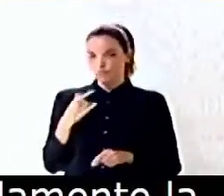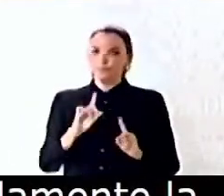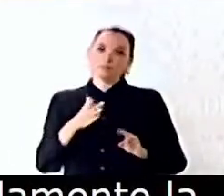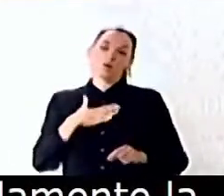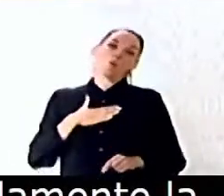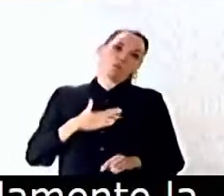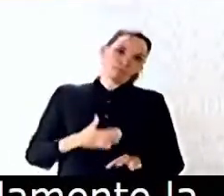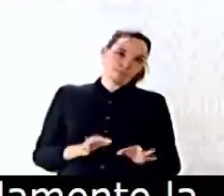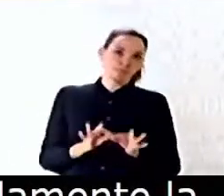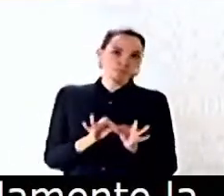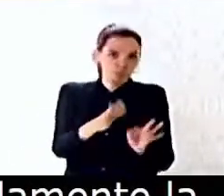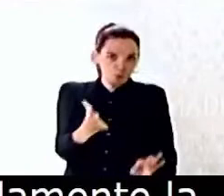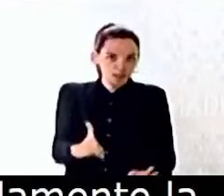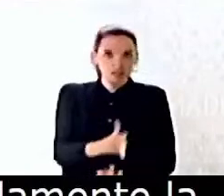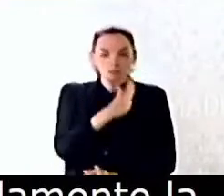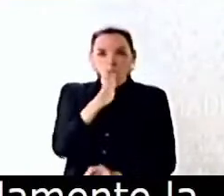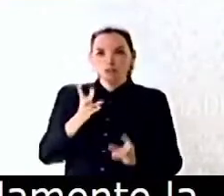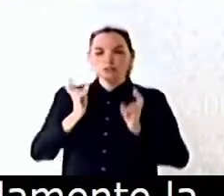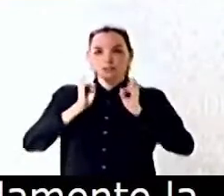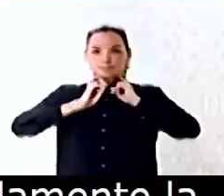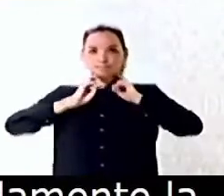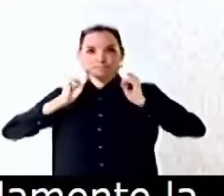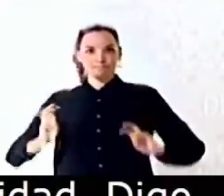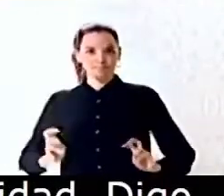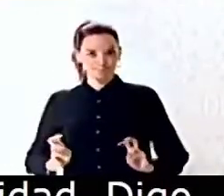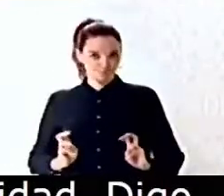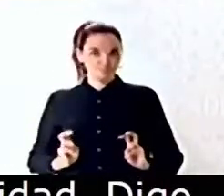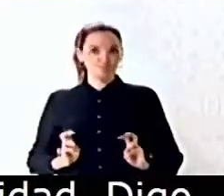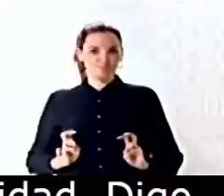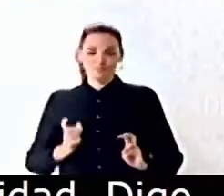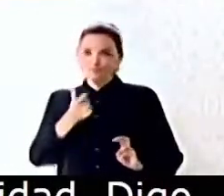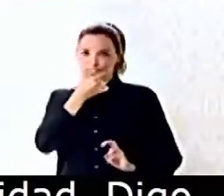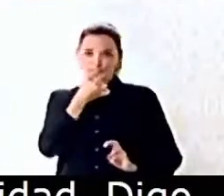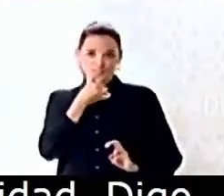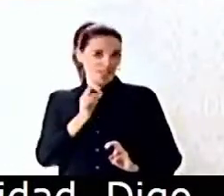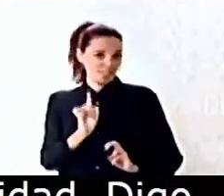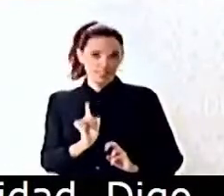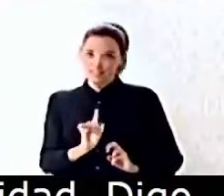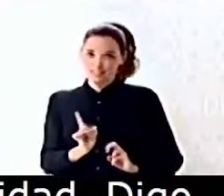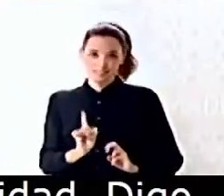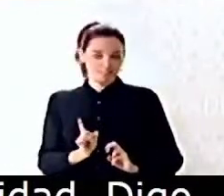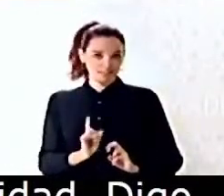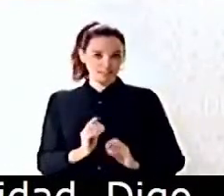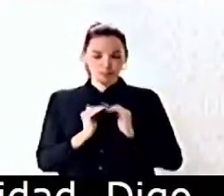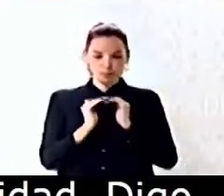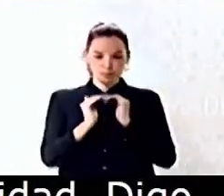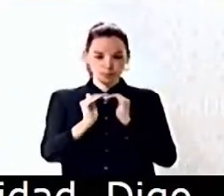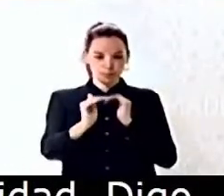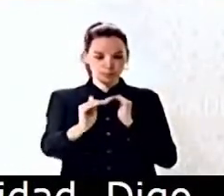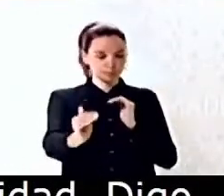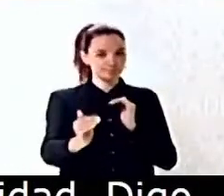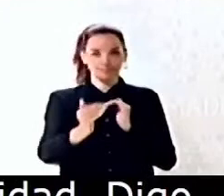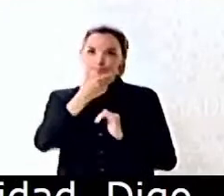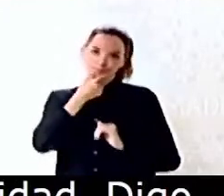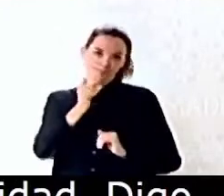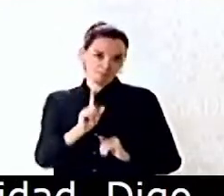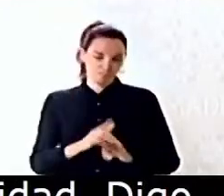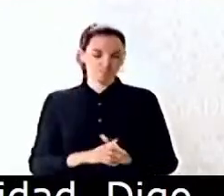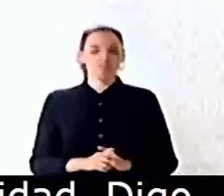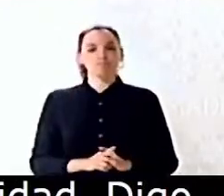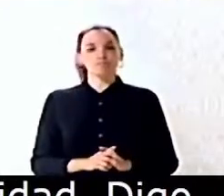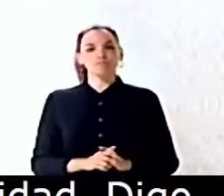porque este nivel de tensión no se mantiene fácilmente. Por